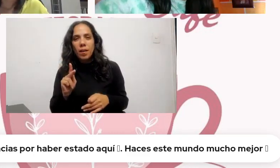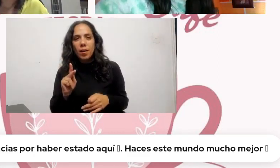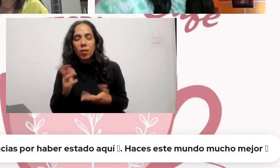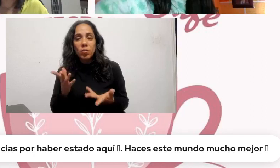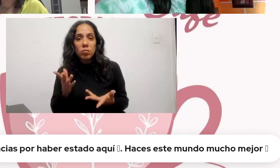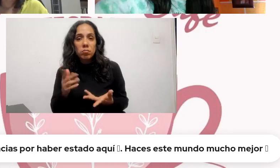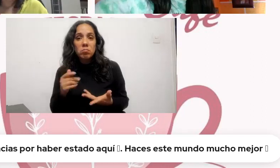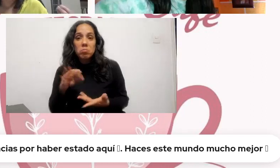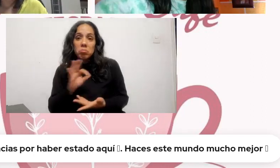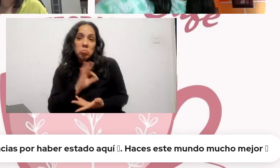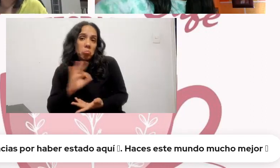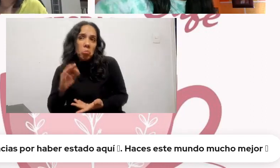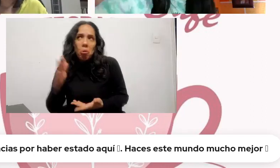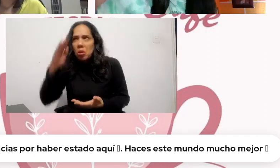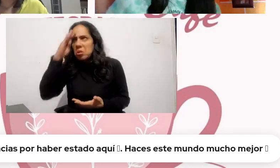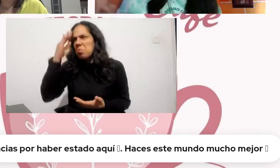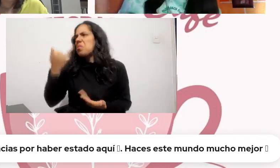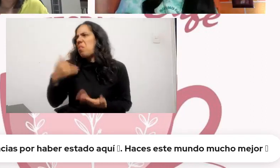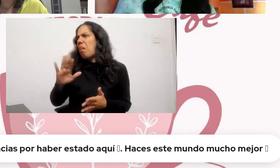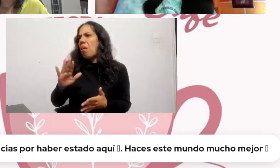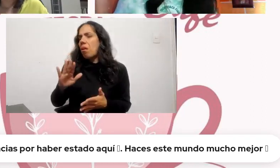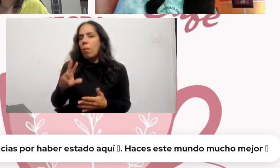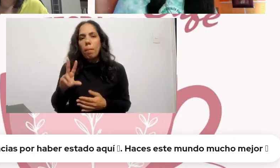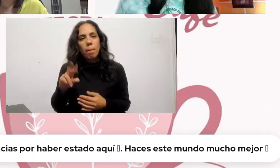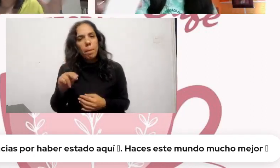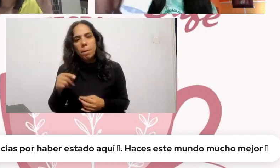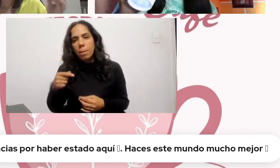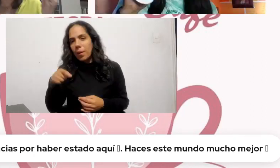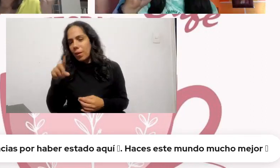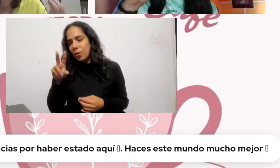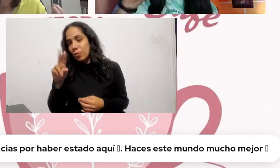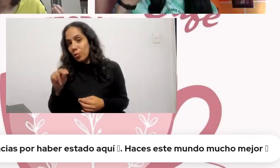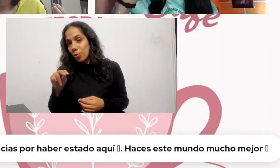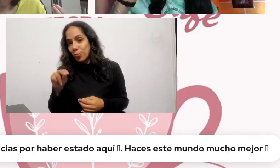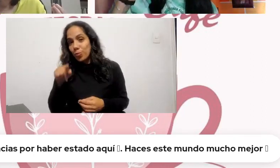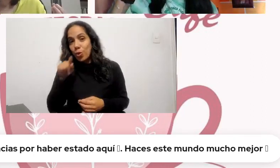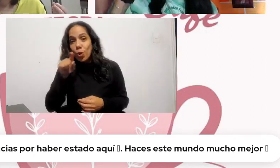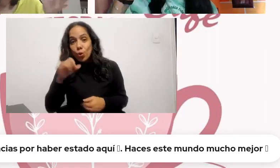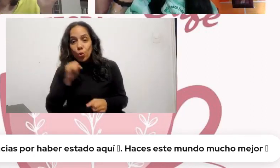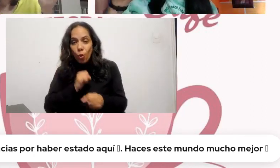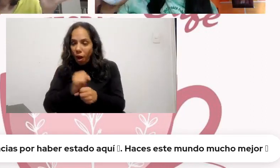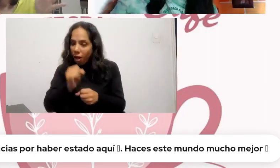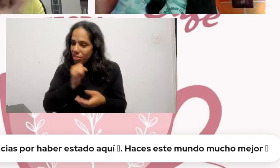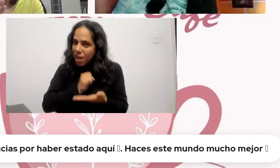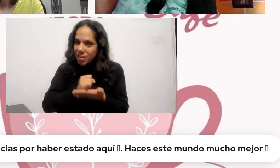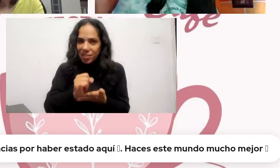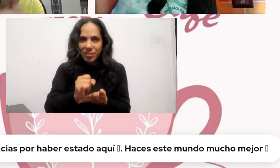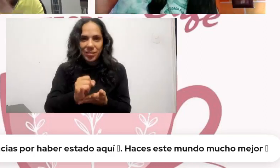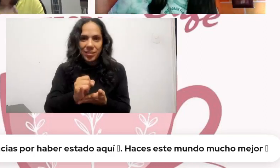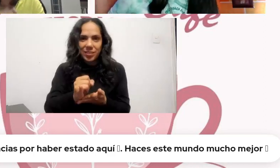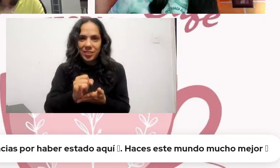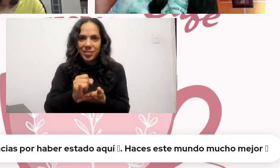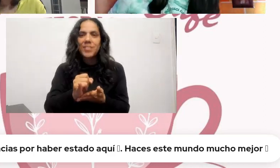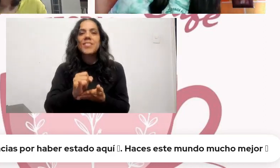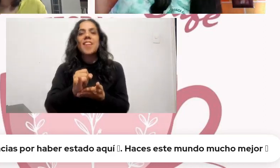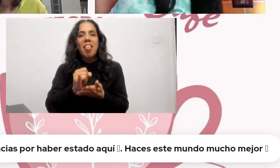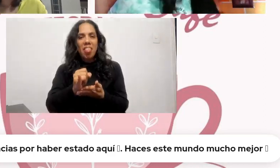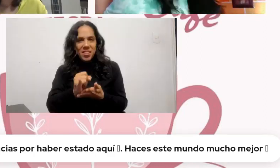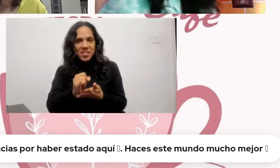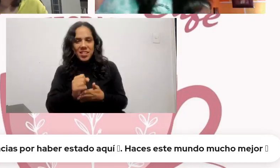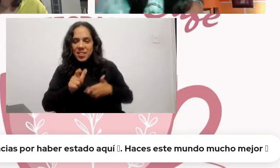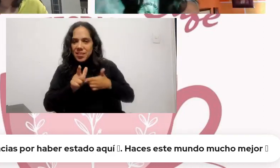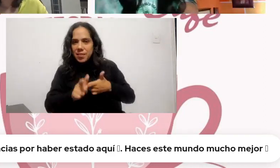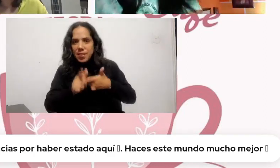tendrías hasta ese derecho por lo que has vivido, por lo que has vivido, pero decidiste, como bien dices, dar vuelta y más